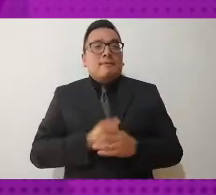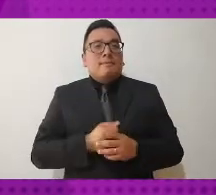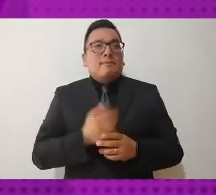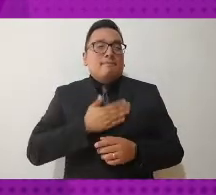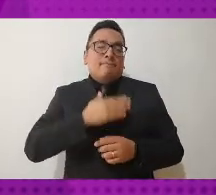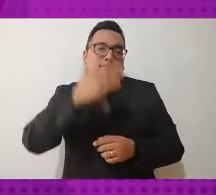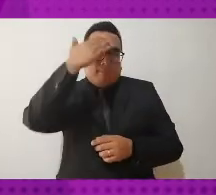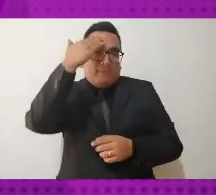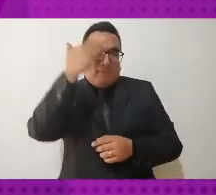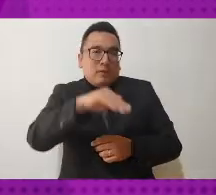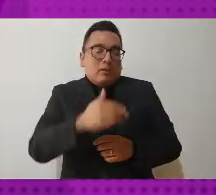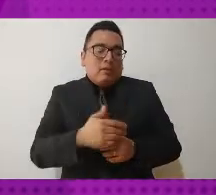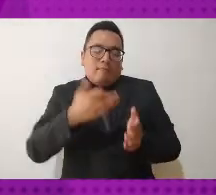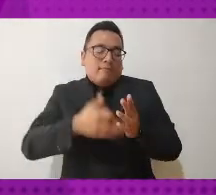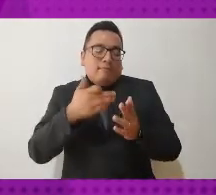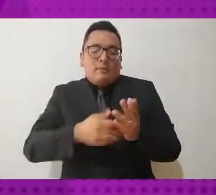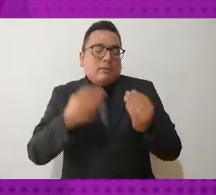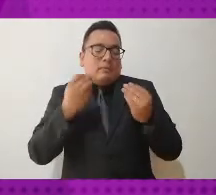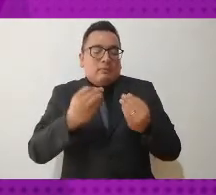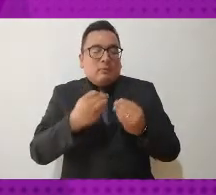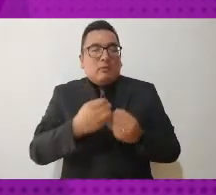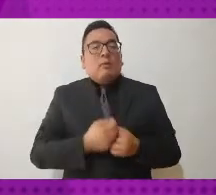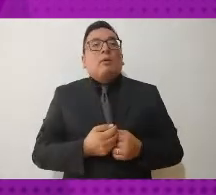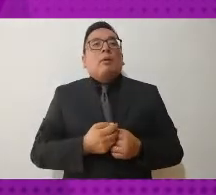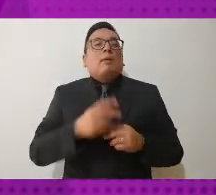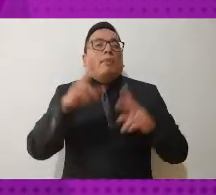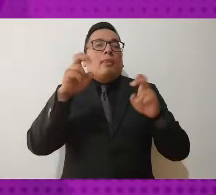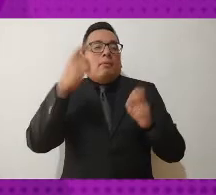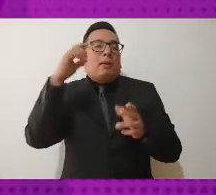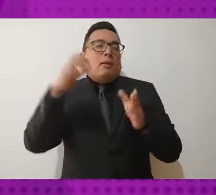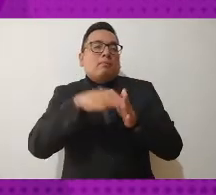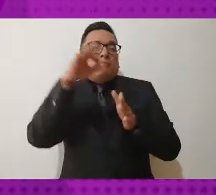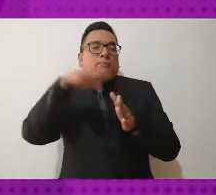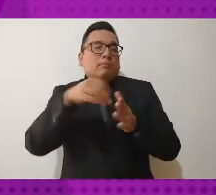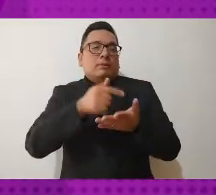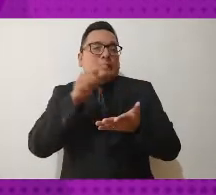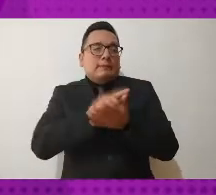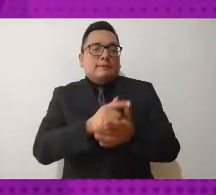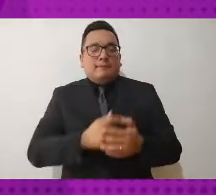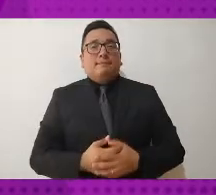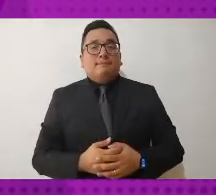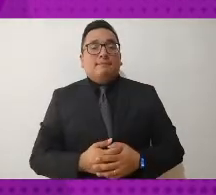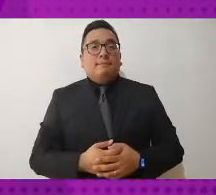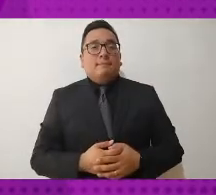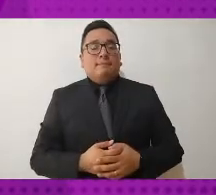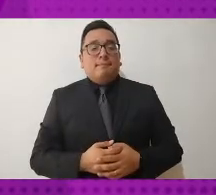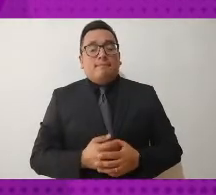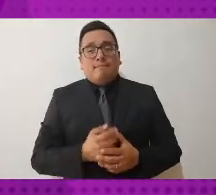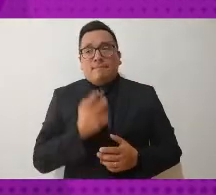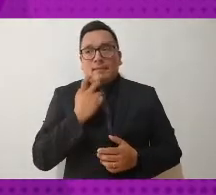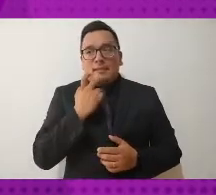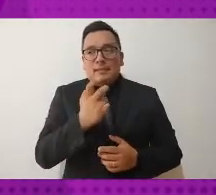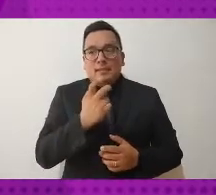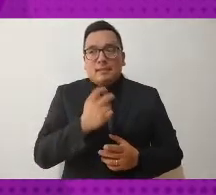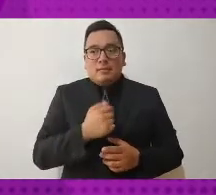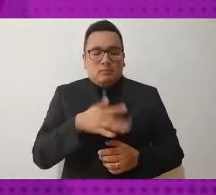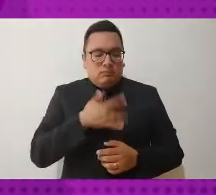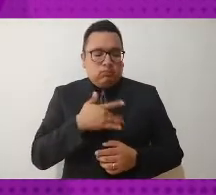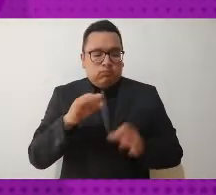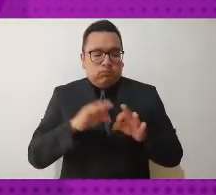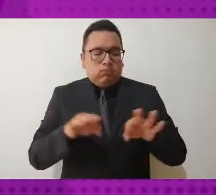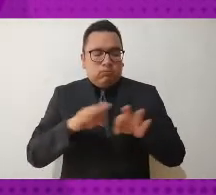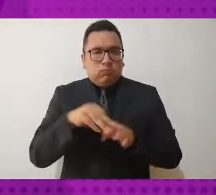sé que aún falta muchísimo trabajo Por hacer en materia electoral en este último punto me parece